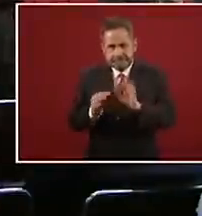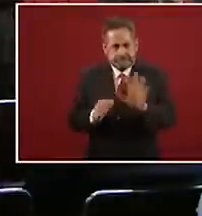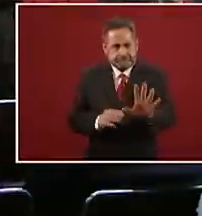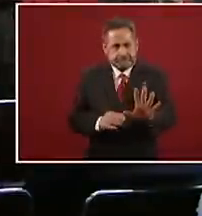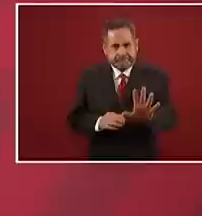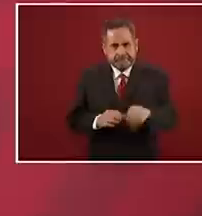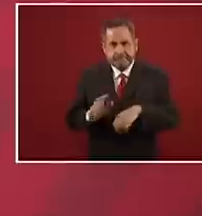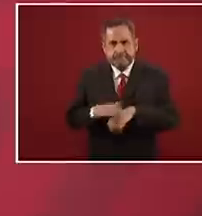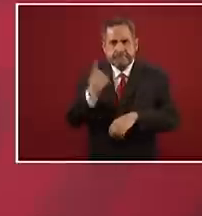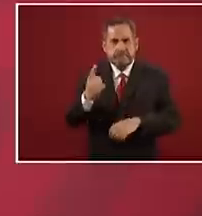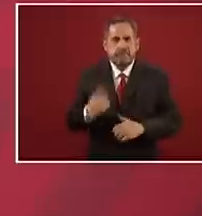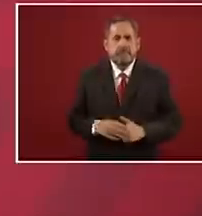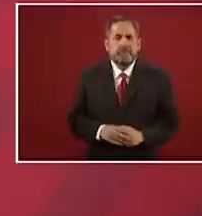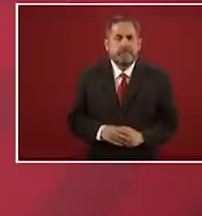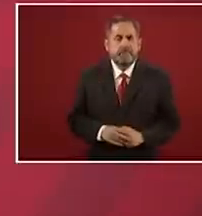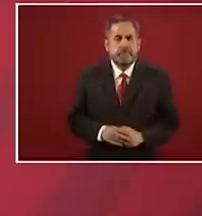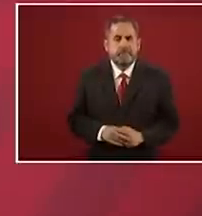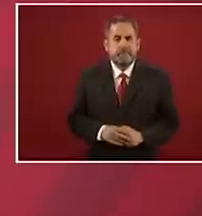porque